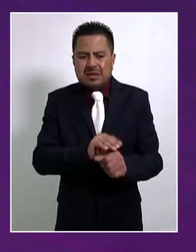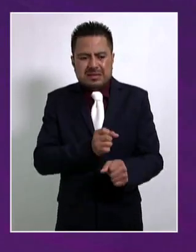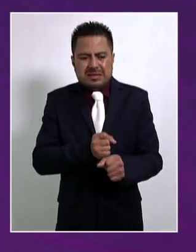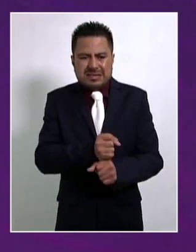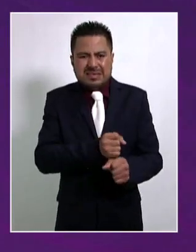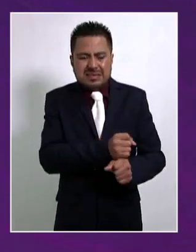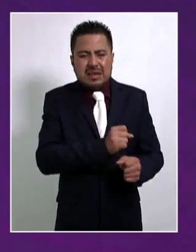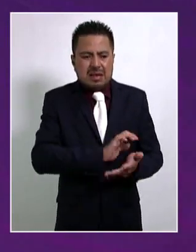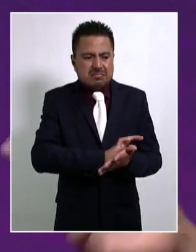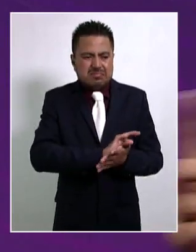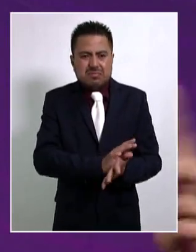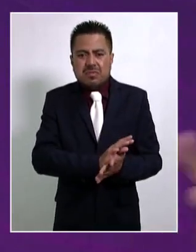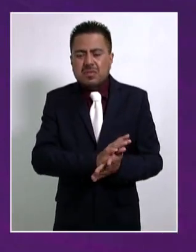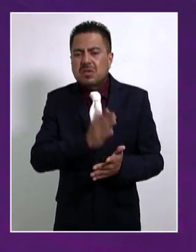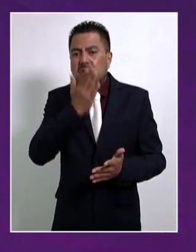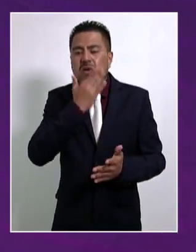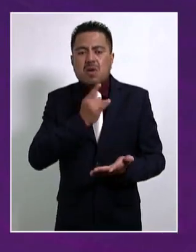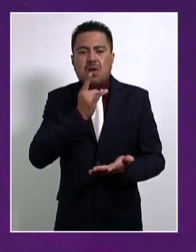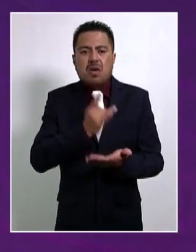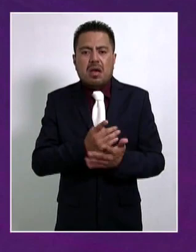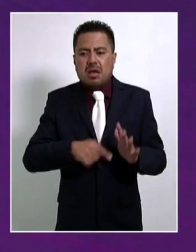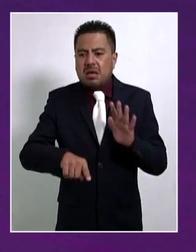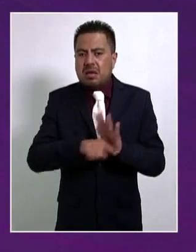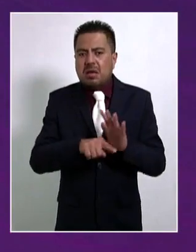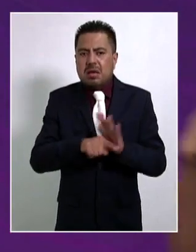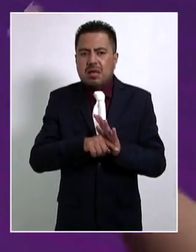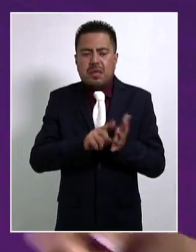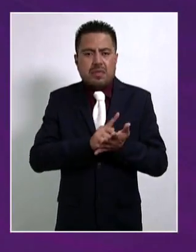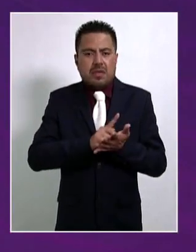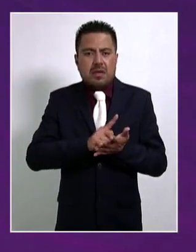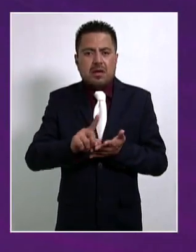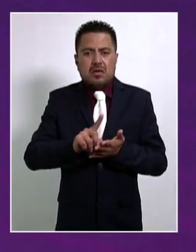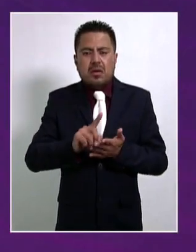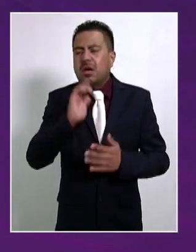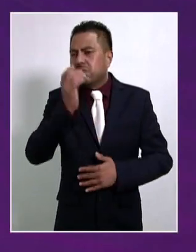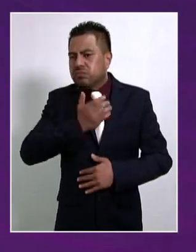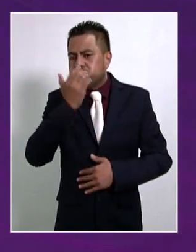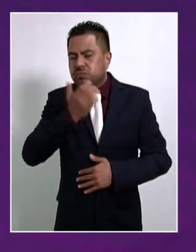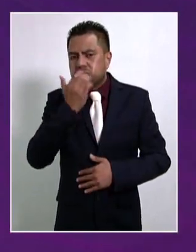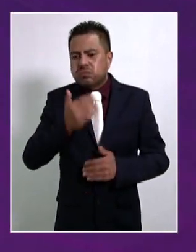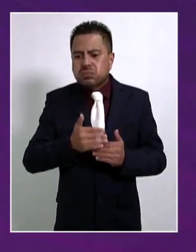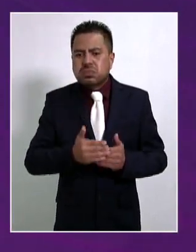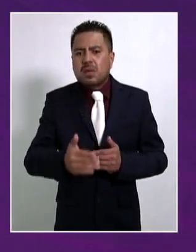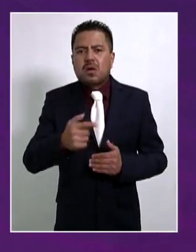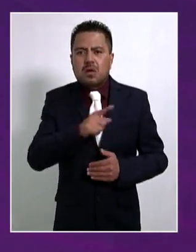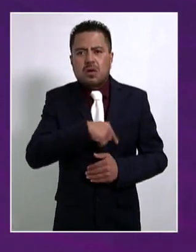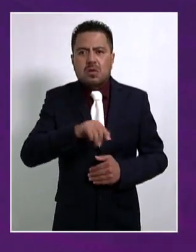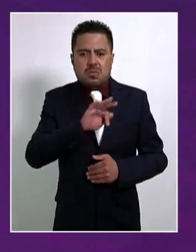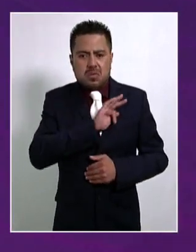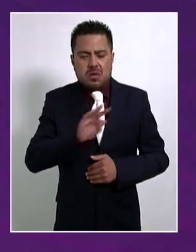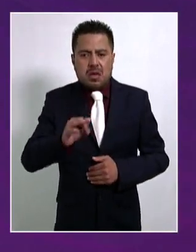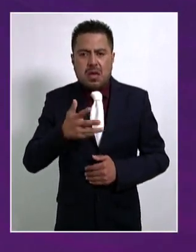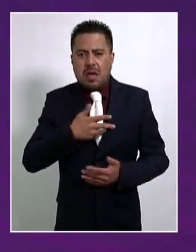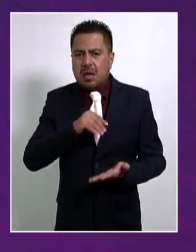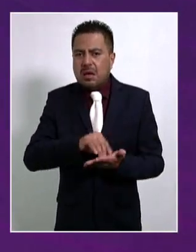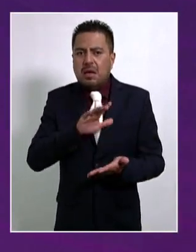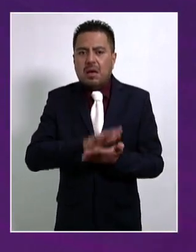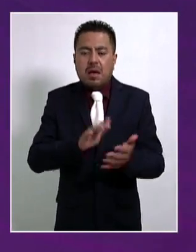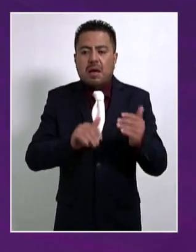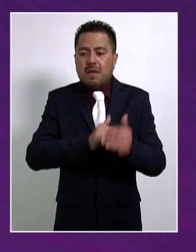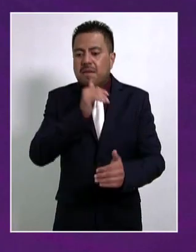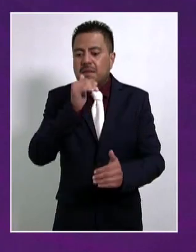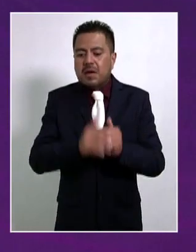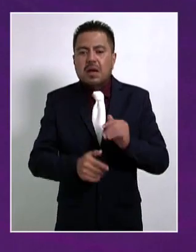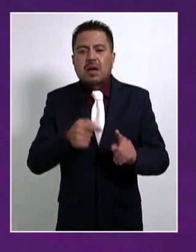de todo este rechazo, no es nada más negarnos nuestros derechos que cotidianamente nosotros podamos ejercer, sino que el final